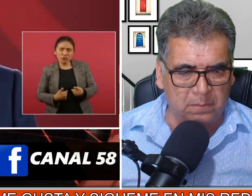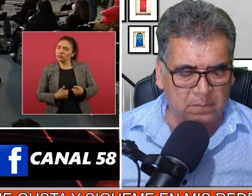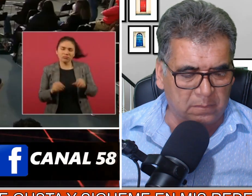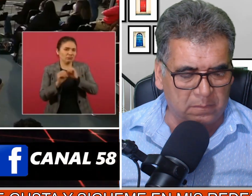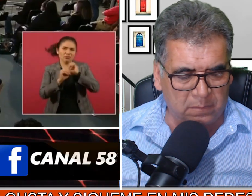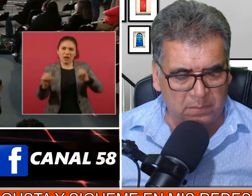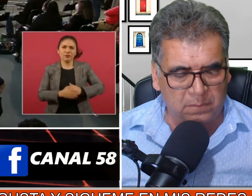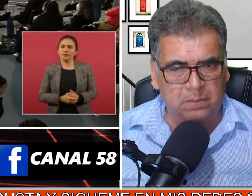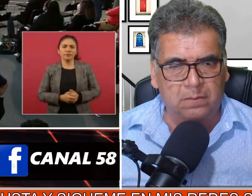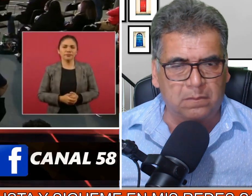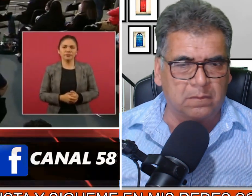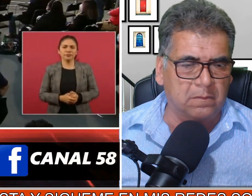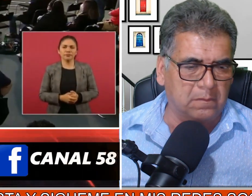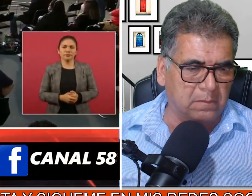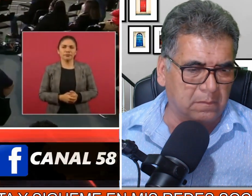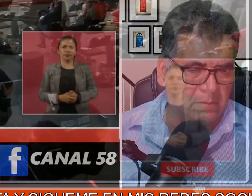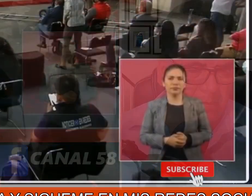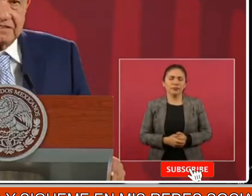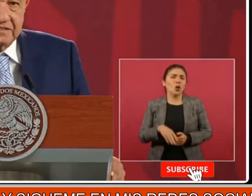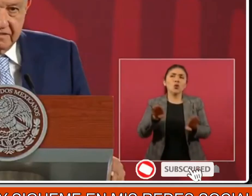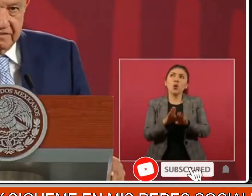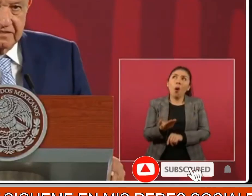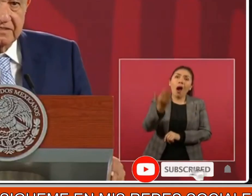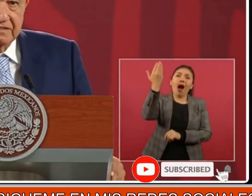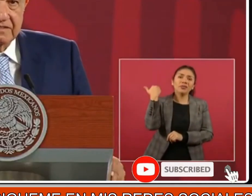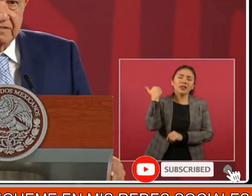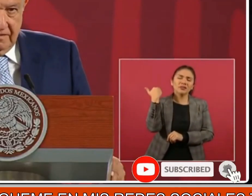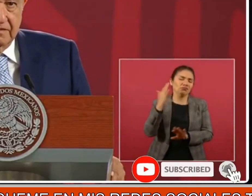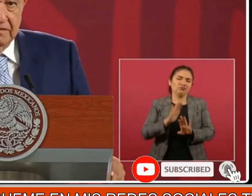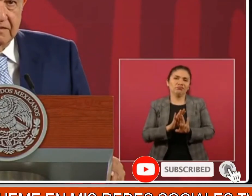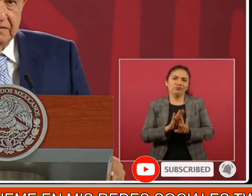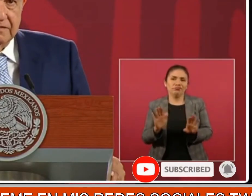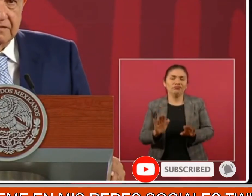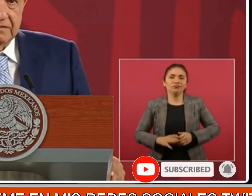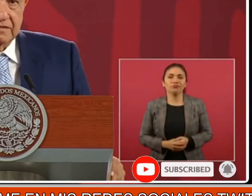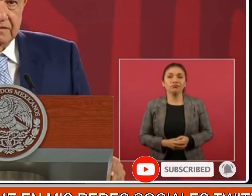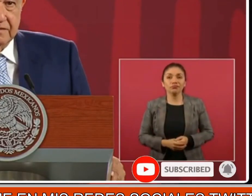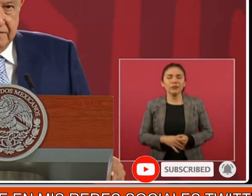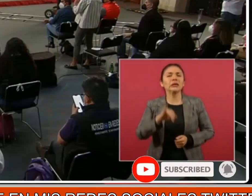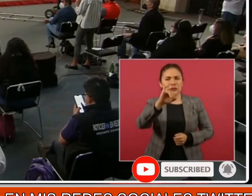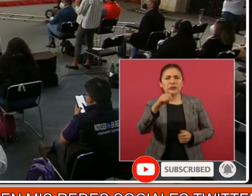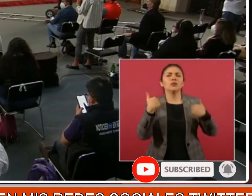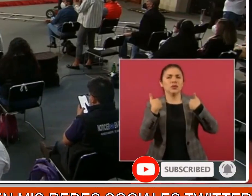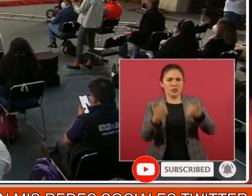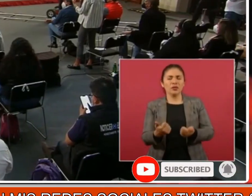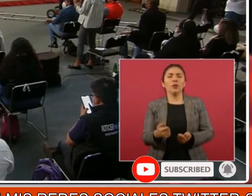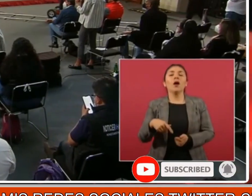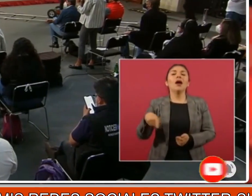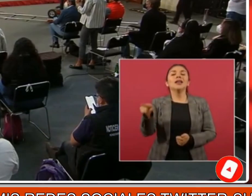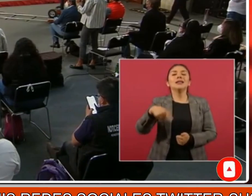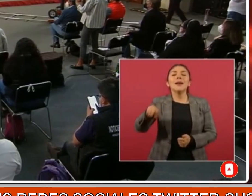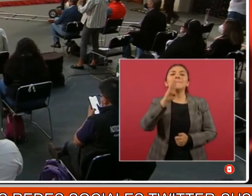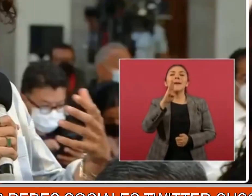Sí, yo estoy... O sea, no es el tiempo de antes. ¿Sí? Sí, yo entiendo. Y lo que las mamás